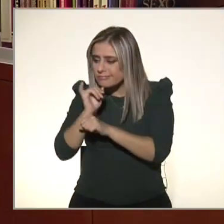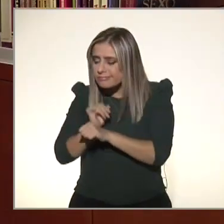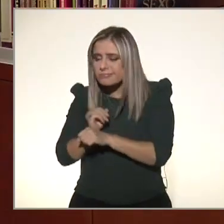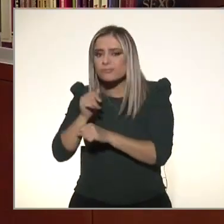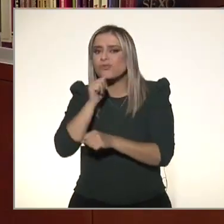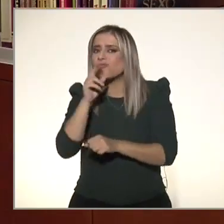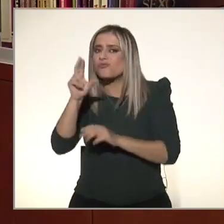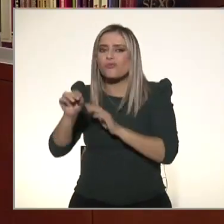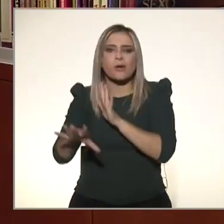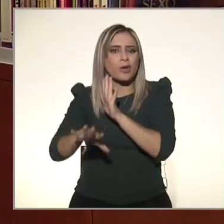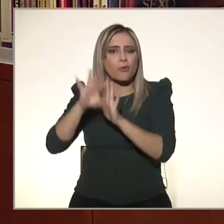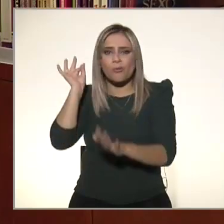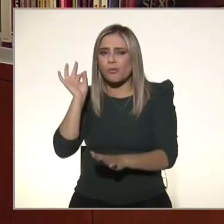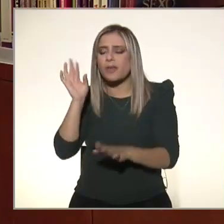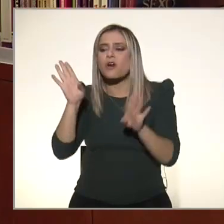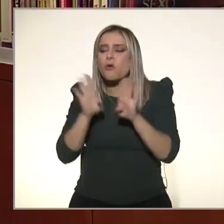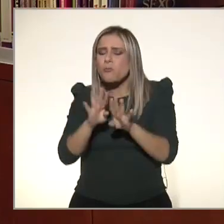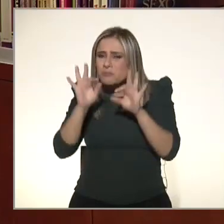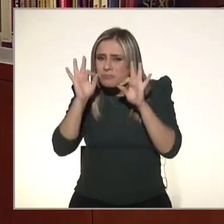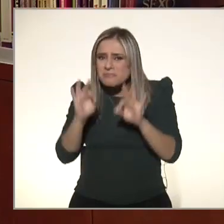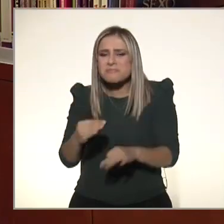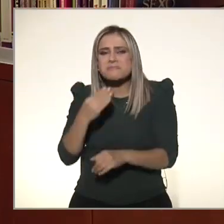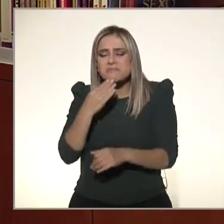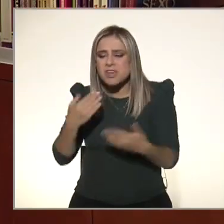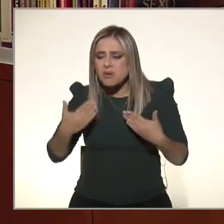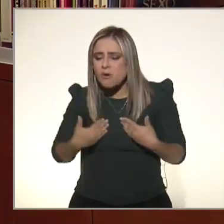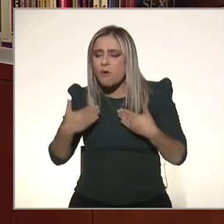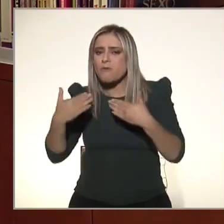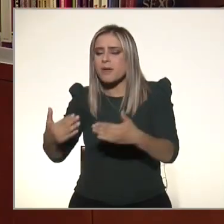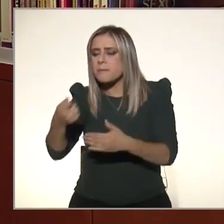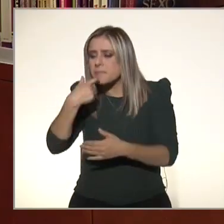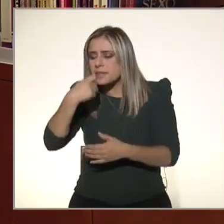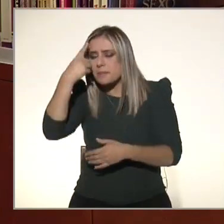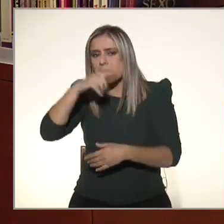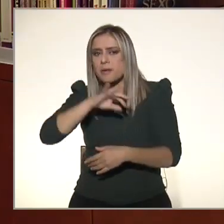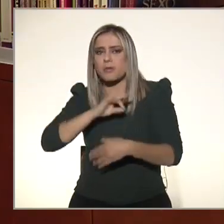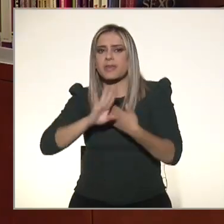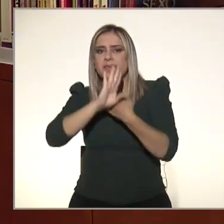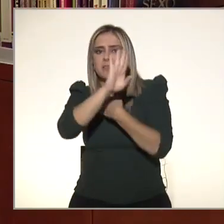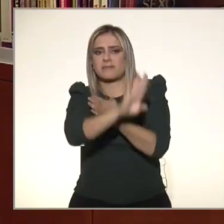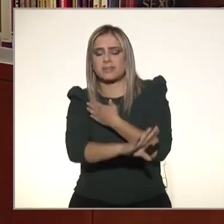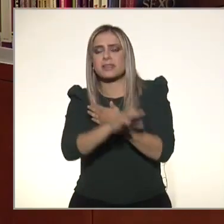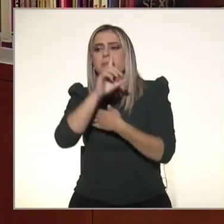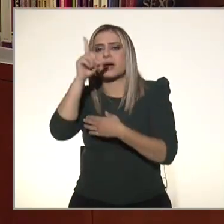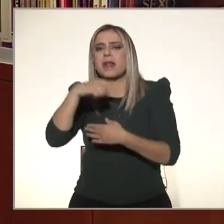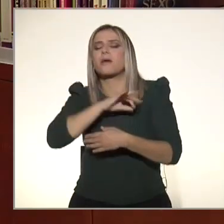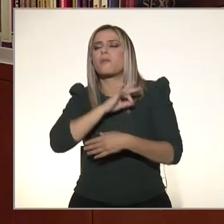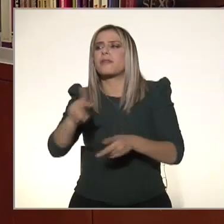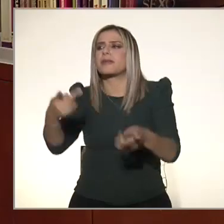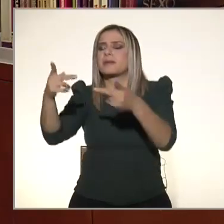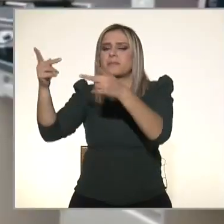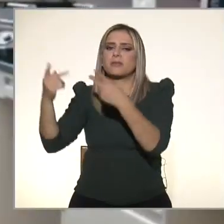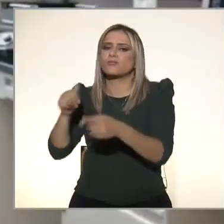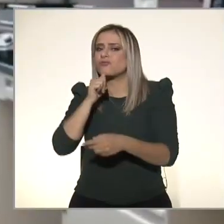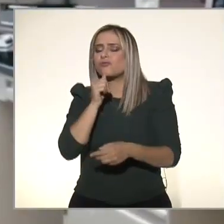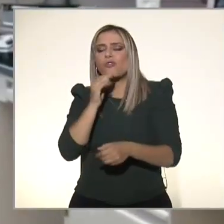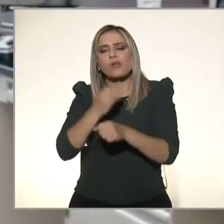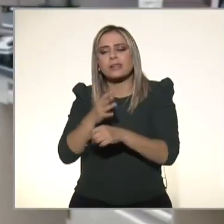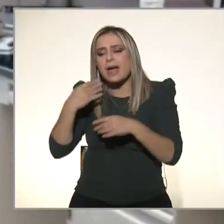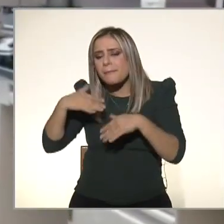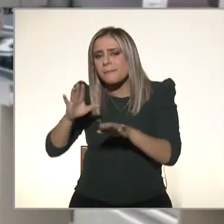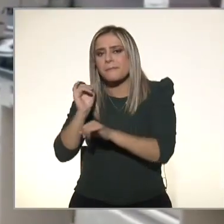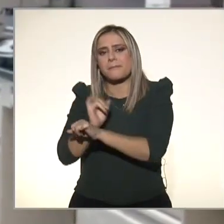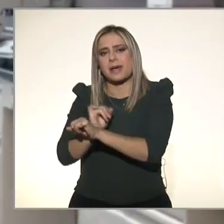forma de administración lo suficientemente confiable como para que tenga la autorización de que se vende. Entonces está a nivel de investigación. Y a